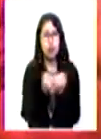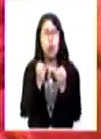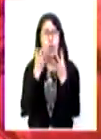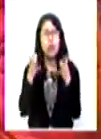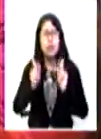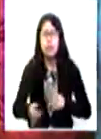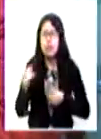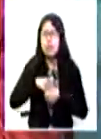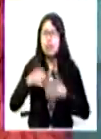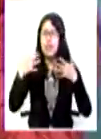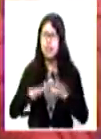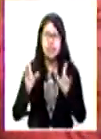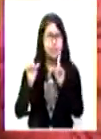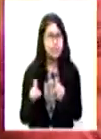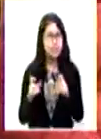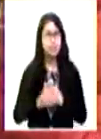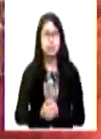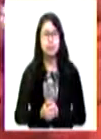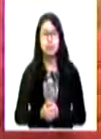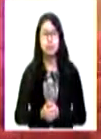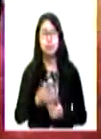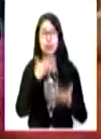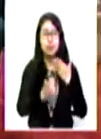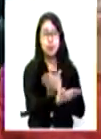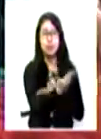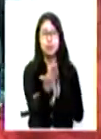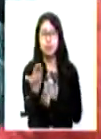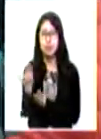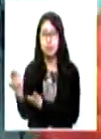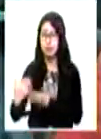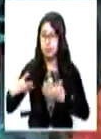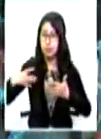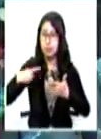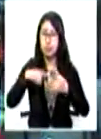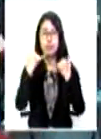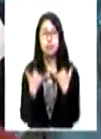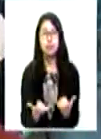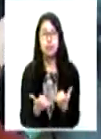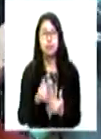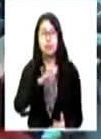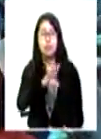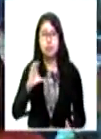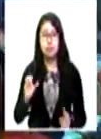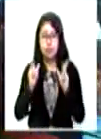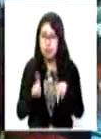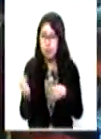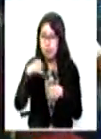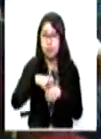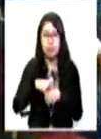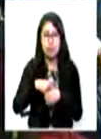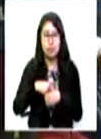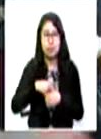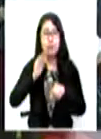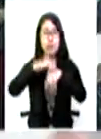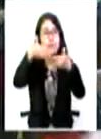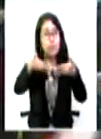sido registradas hasta el momento. Muy buenos días, hasta el momento ya hemos superado las 500 personas y hacer la invitación